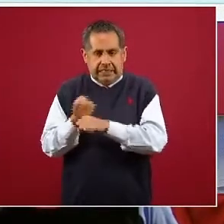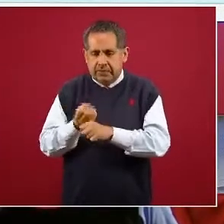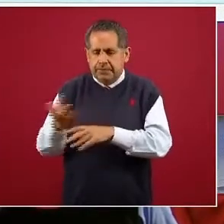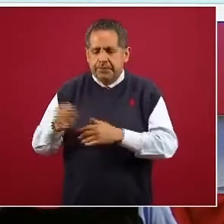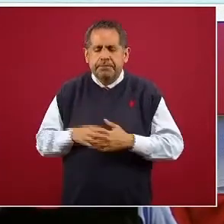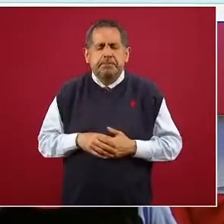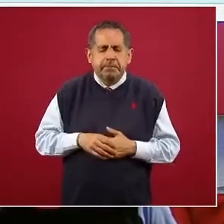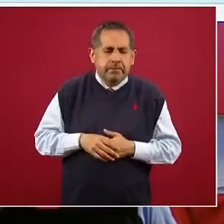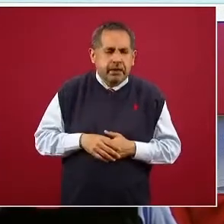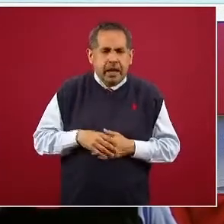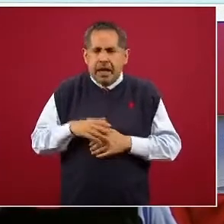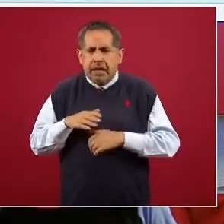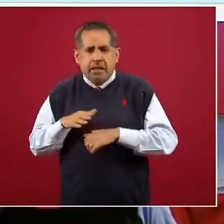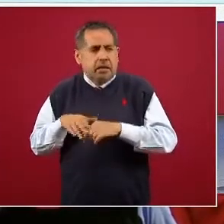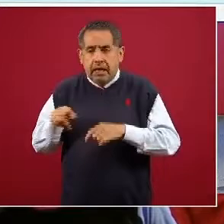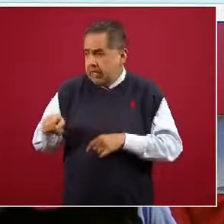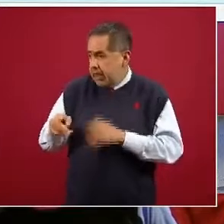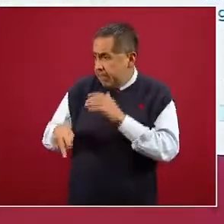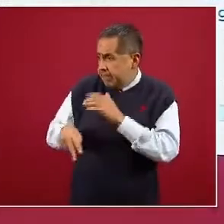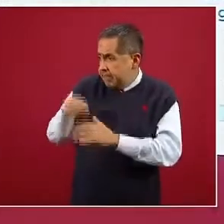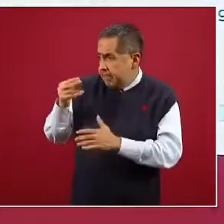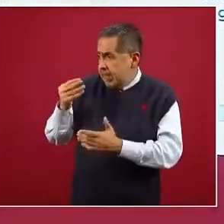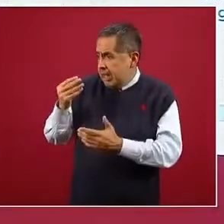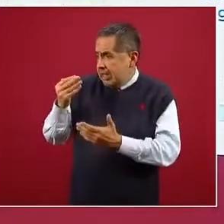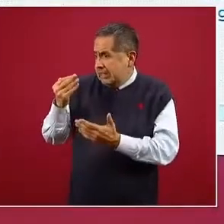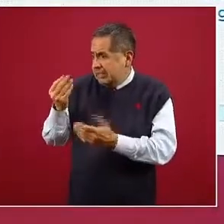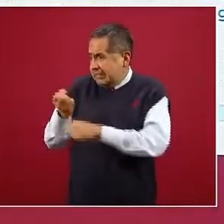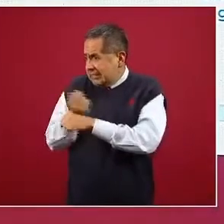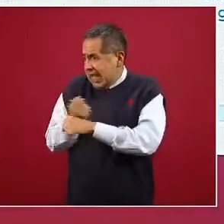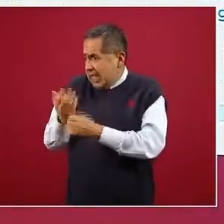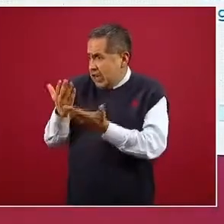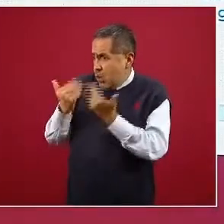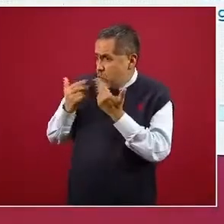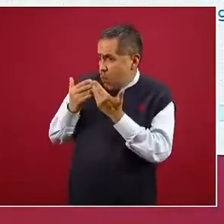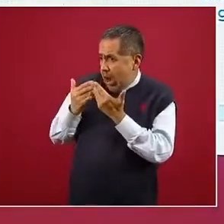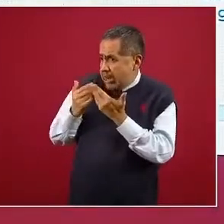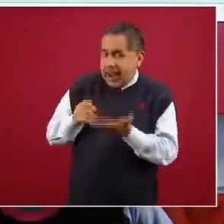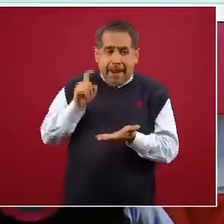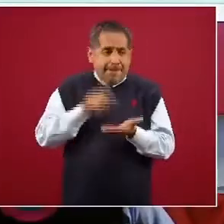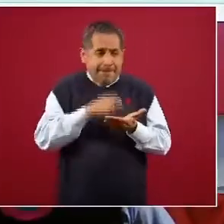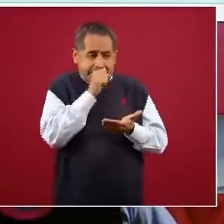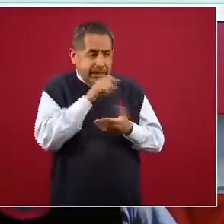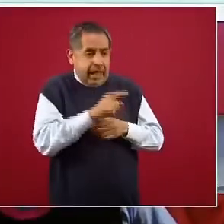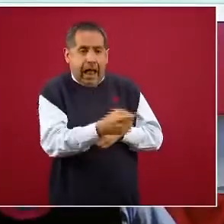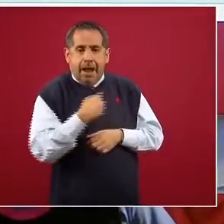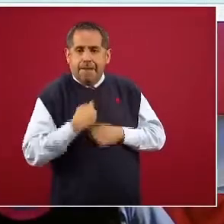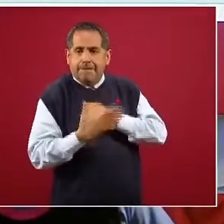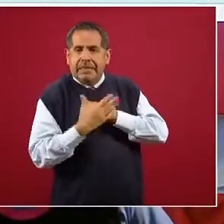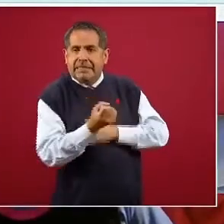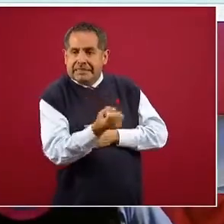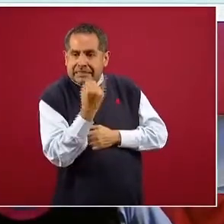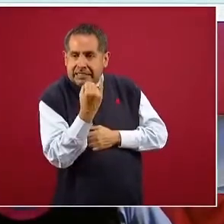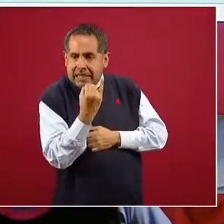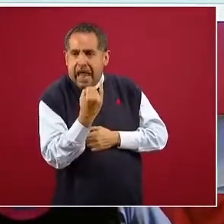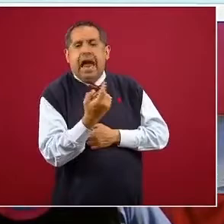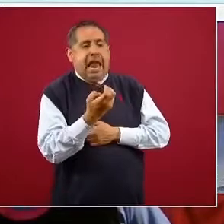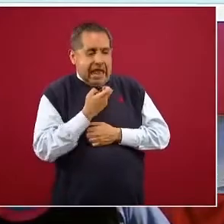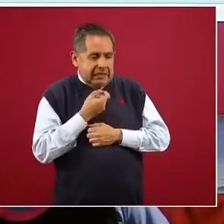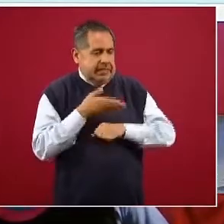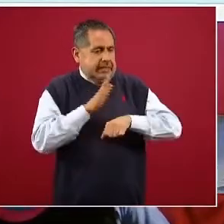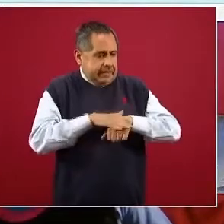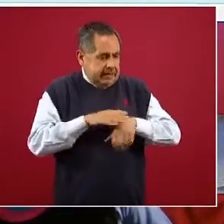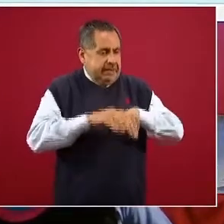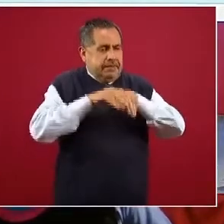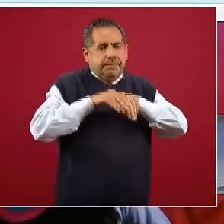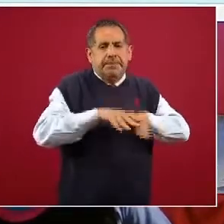un llamado para cubrir la necesidad de sangre en diversas regiones. Entonces Facebook va a notificar